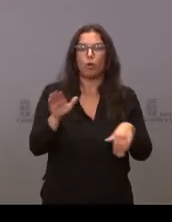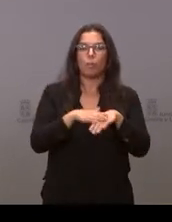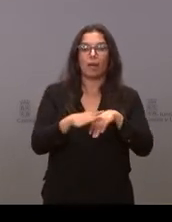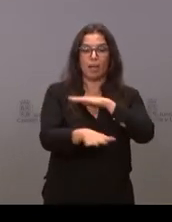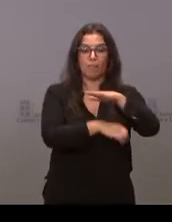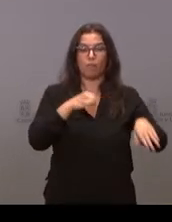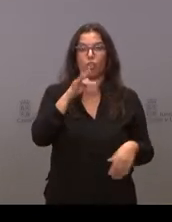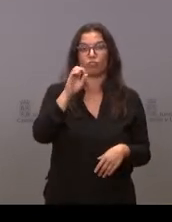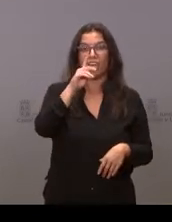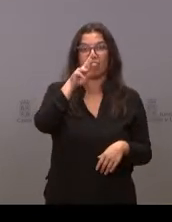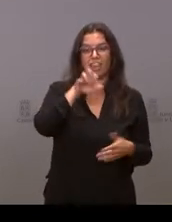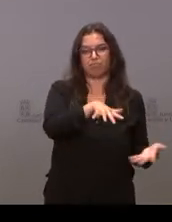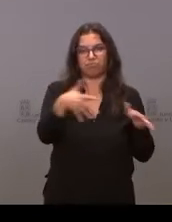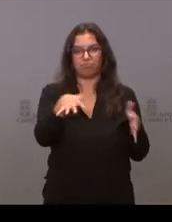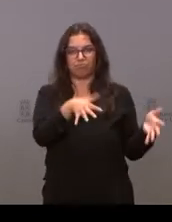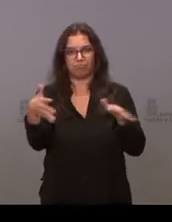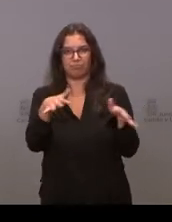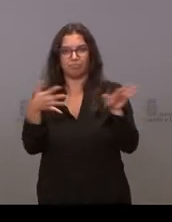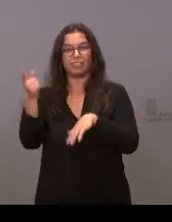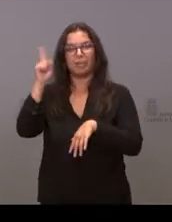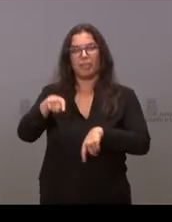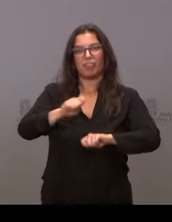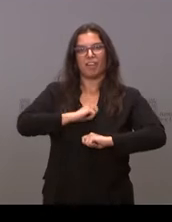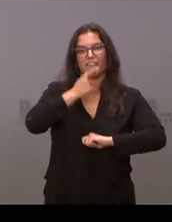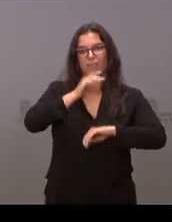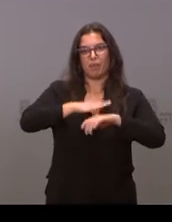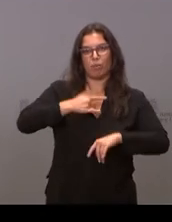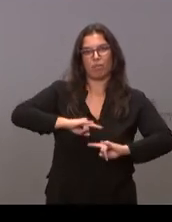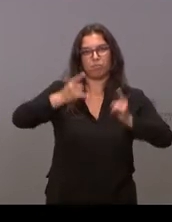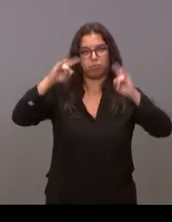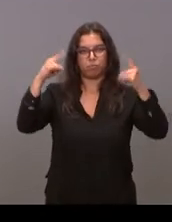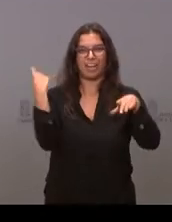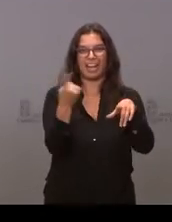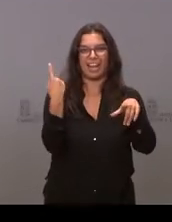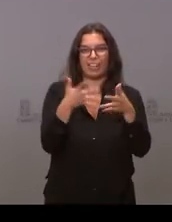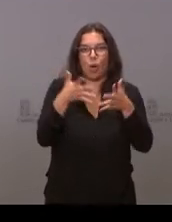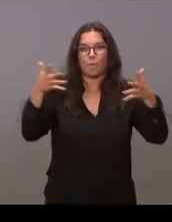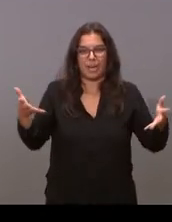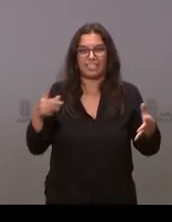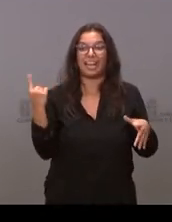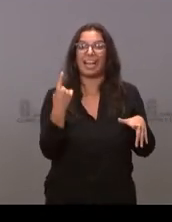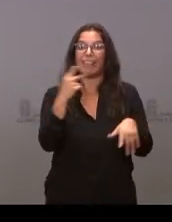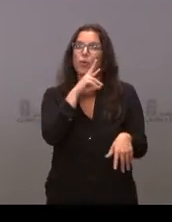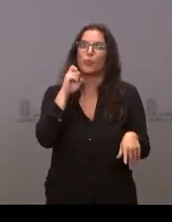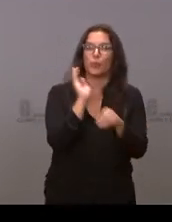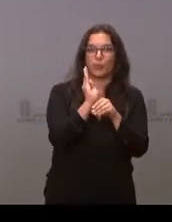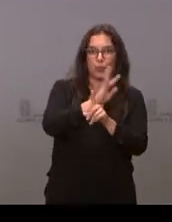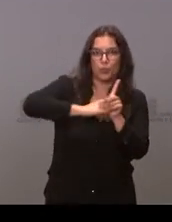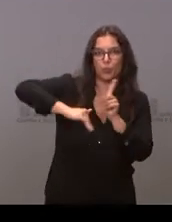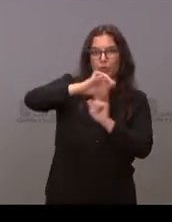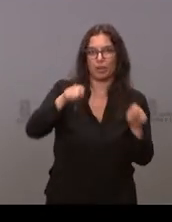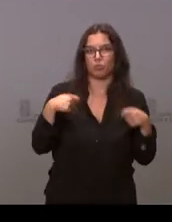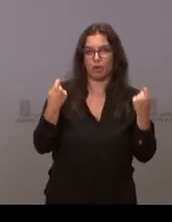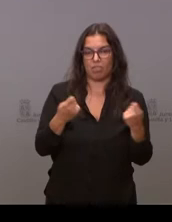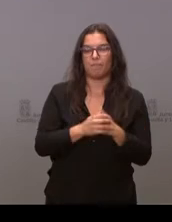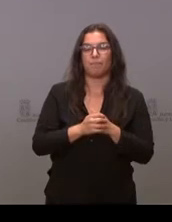fondos FEADER que ha permitido también multiplicar la capacidad del regadío sostenible en esta comunidad autónoma.